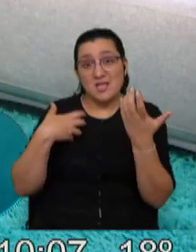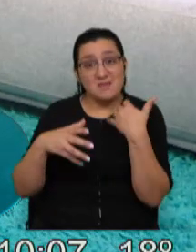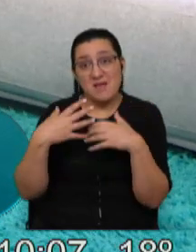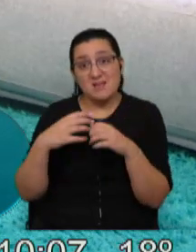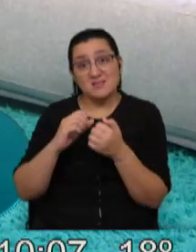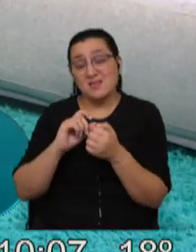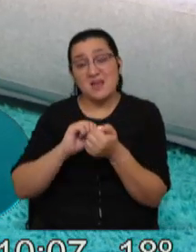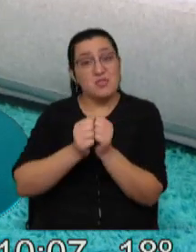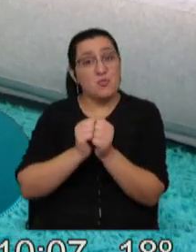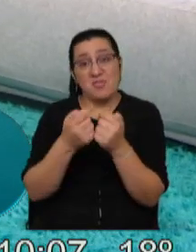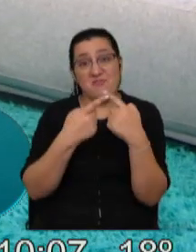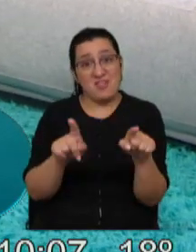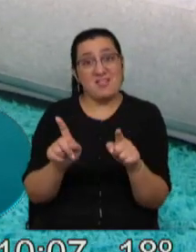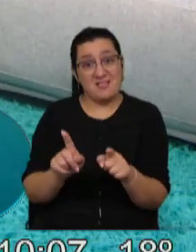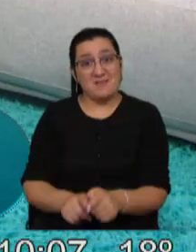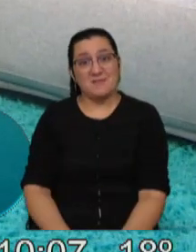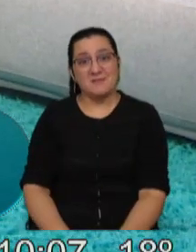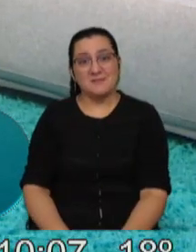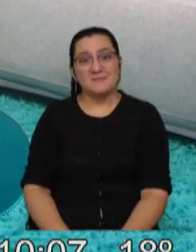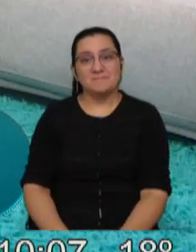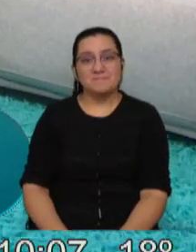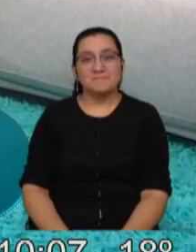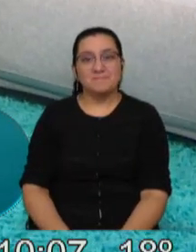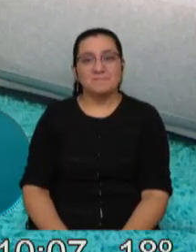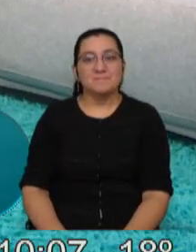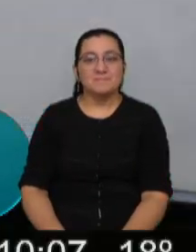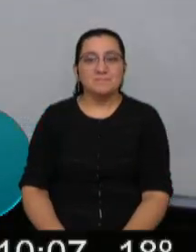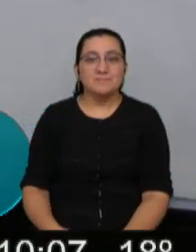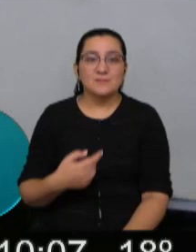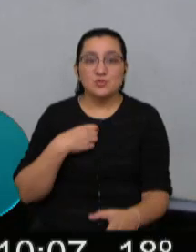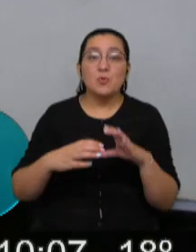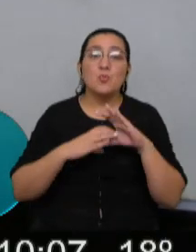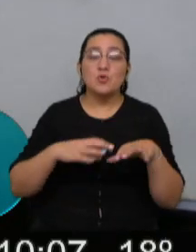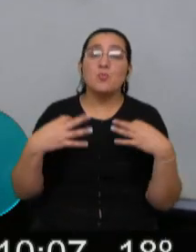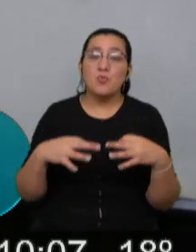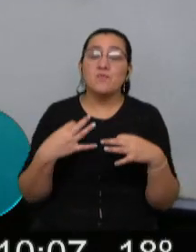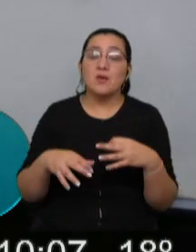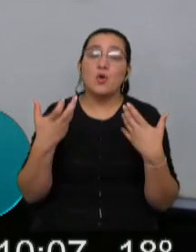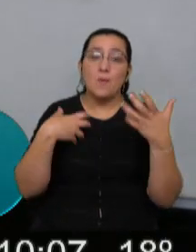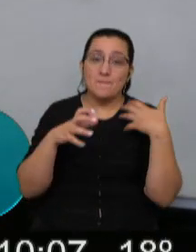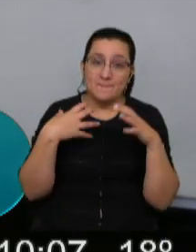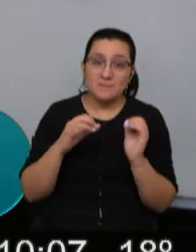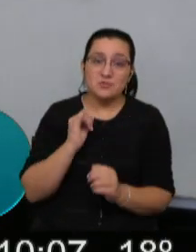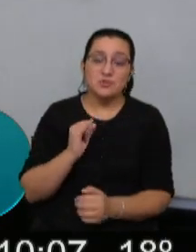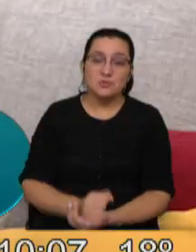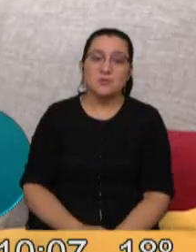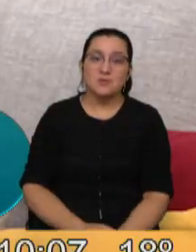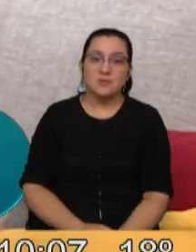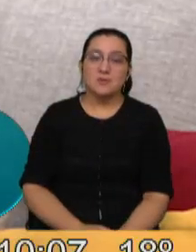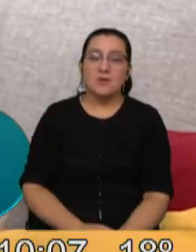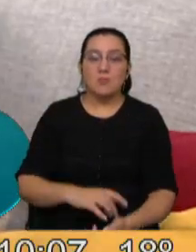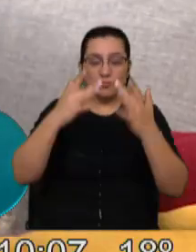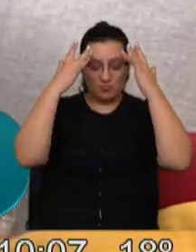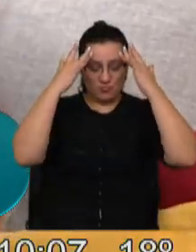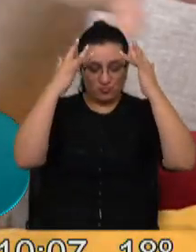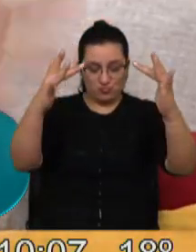lenguaje importa pila en este caso. No sé si lo habías pensado por ahí. No, pero yo me comunico muy bien con ellos. Ah, con la Manimal, con el doctor Doolittle. Sí.